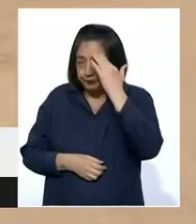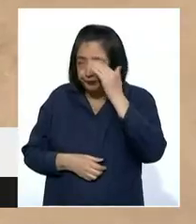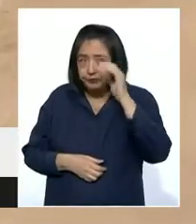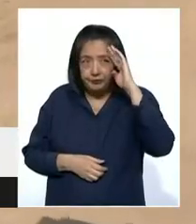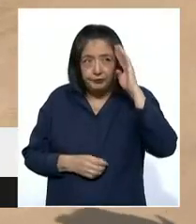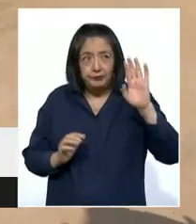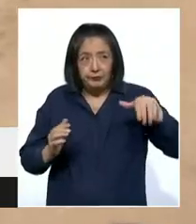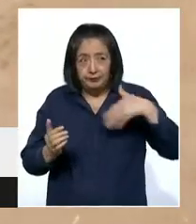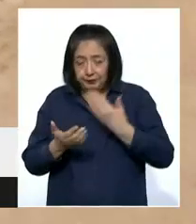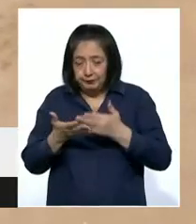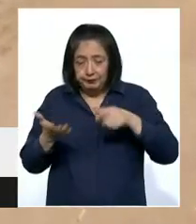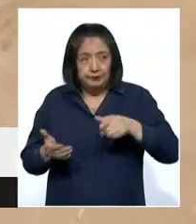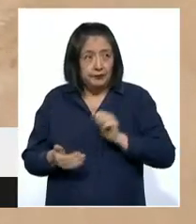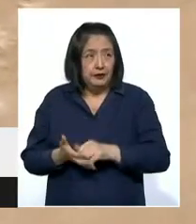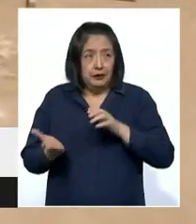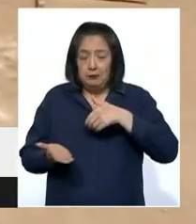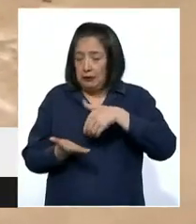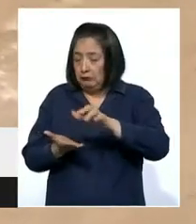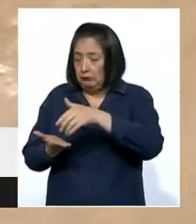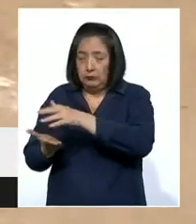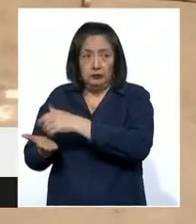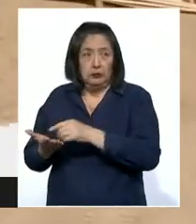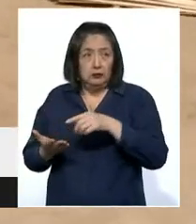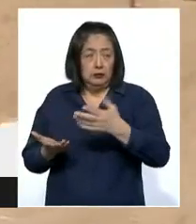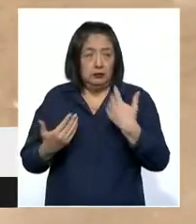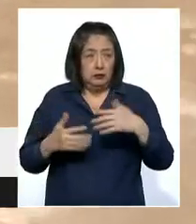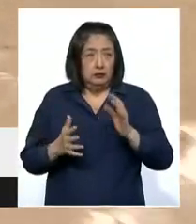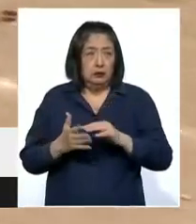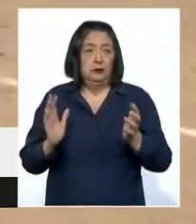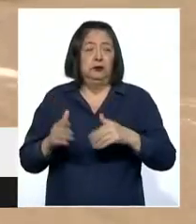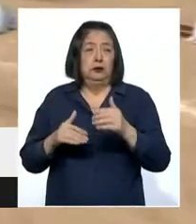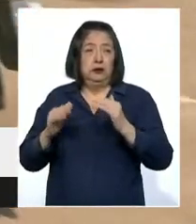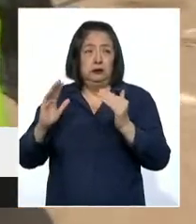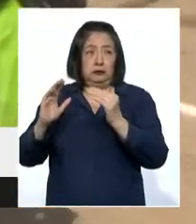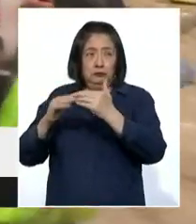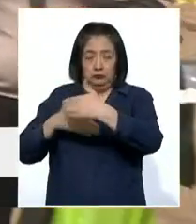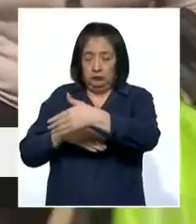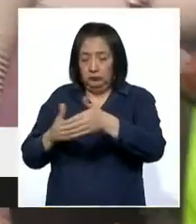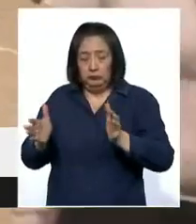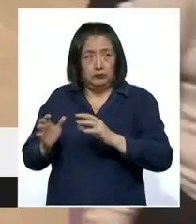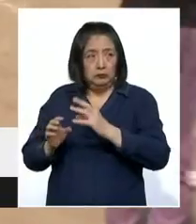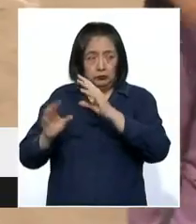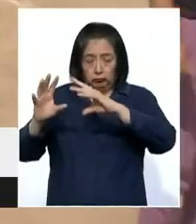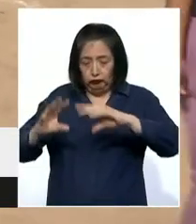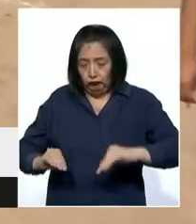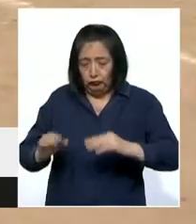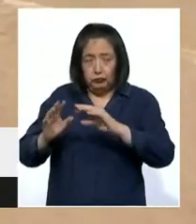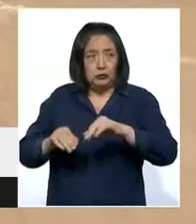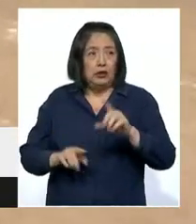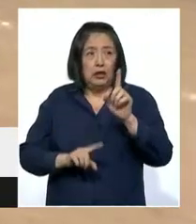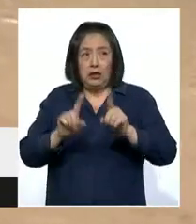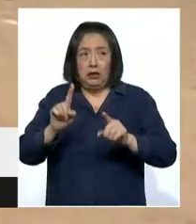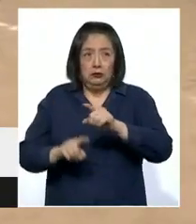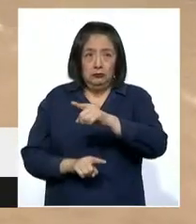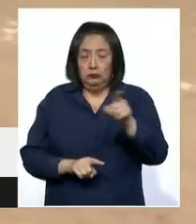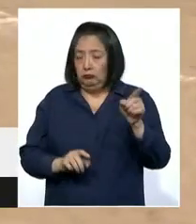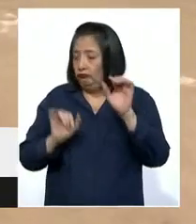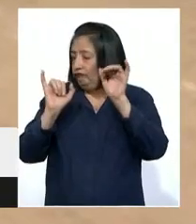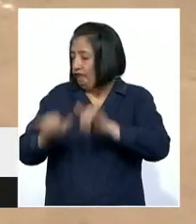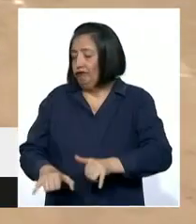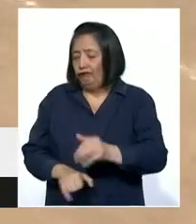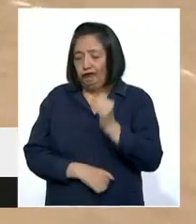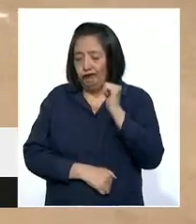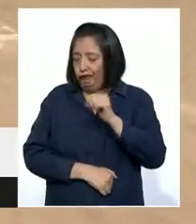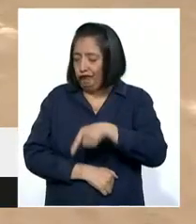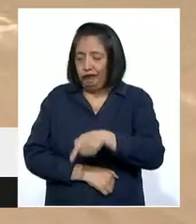la policía iba a llegar para desarrollar un desalojo es que han estado Ya desarmando sus módulos y en otros casos algunos todavía se han quedado